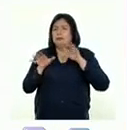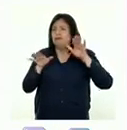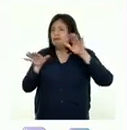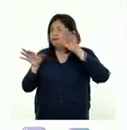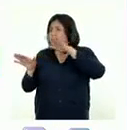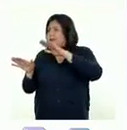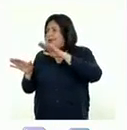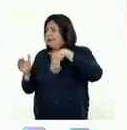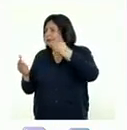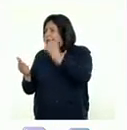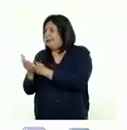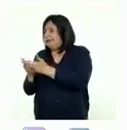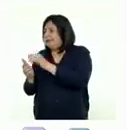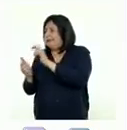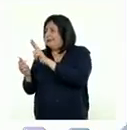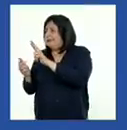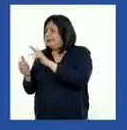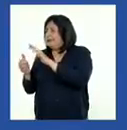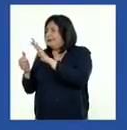6 días después de su destino.